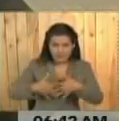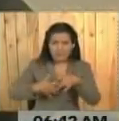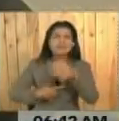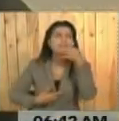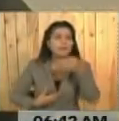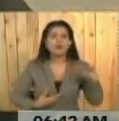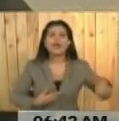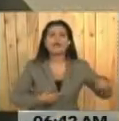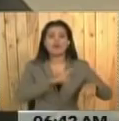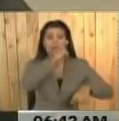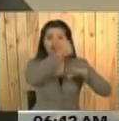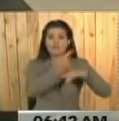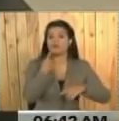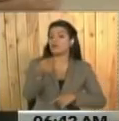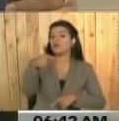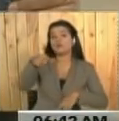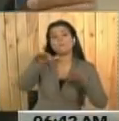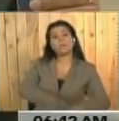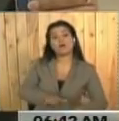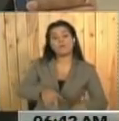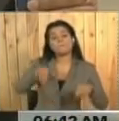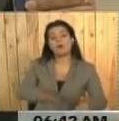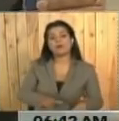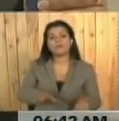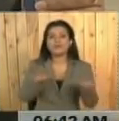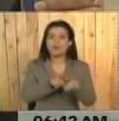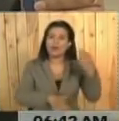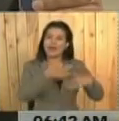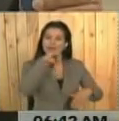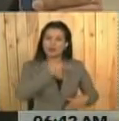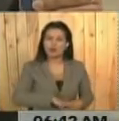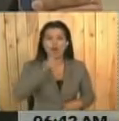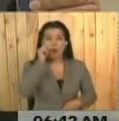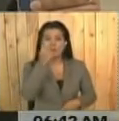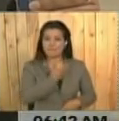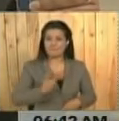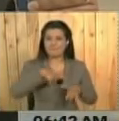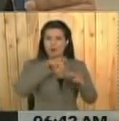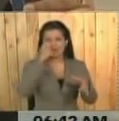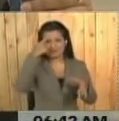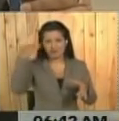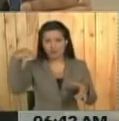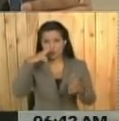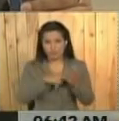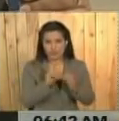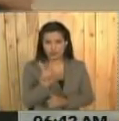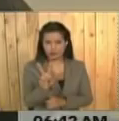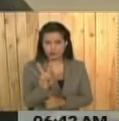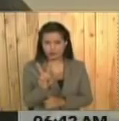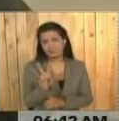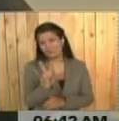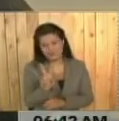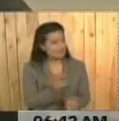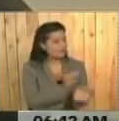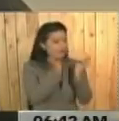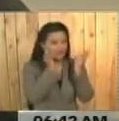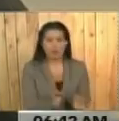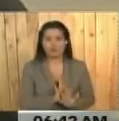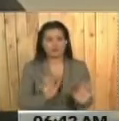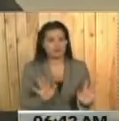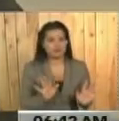muchos de sus jefes van a montarse igual que se montó Lorenzo Mendoza en el paro del año 2002 tengan la certeza porque